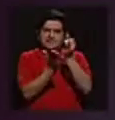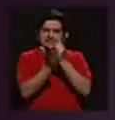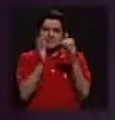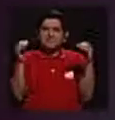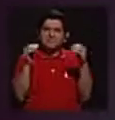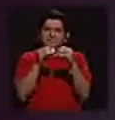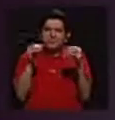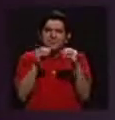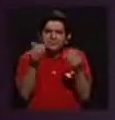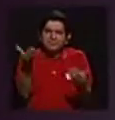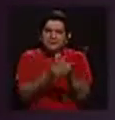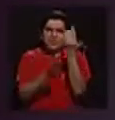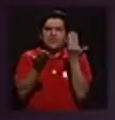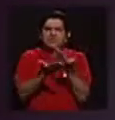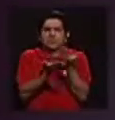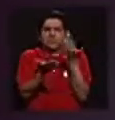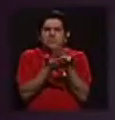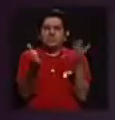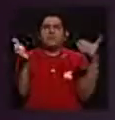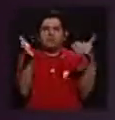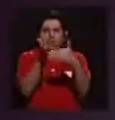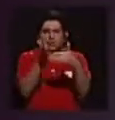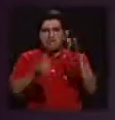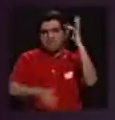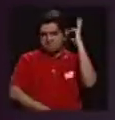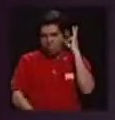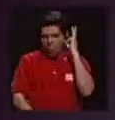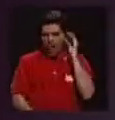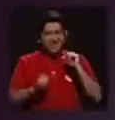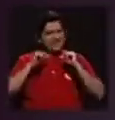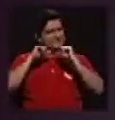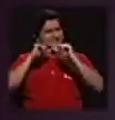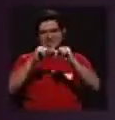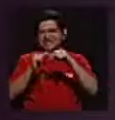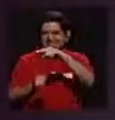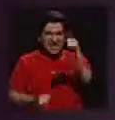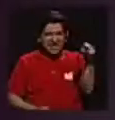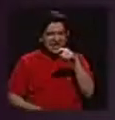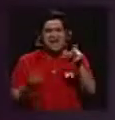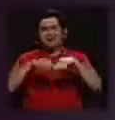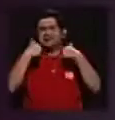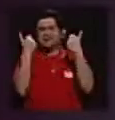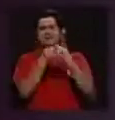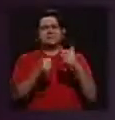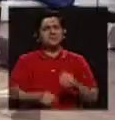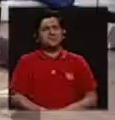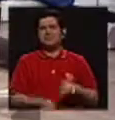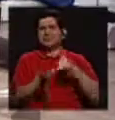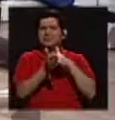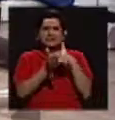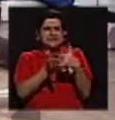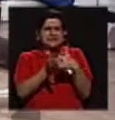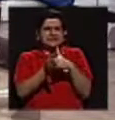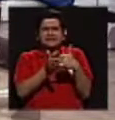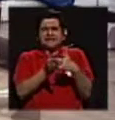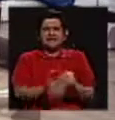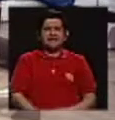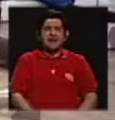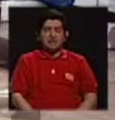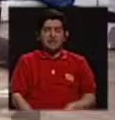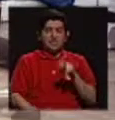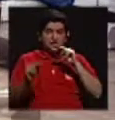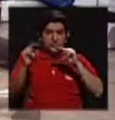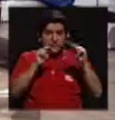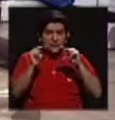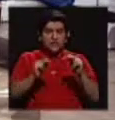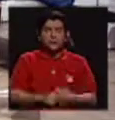más recientes nos confirman nuevamente que las mujeres siguen siendo uno de los grupos más vulnerables de la población, que la trata